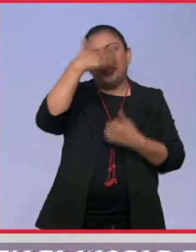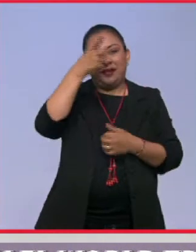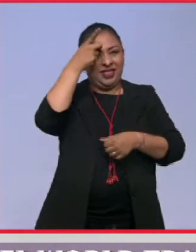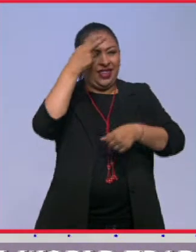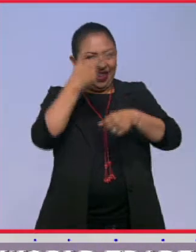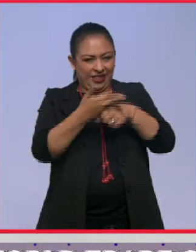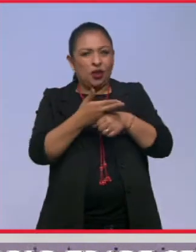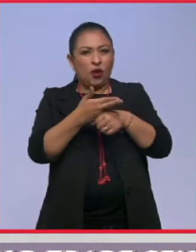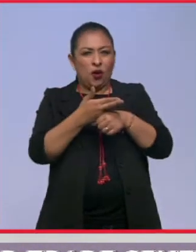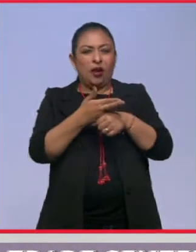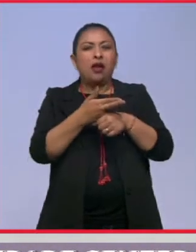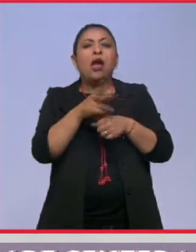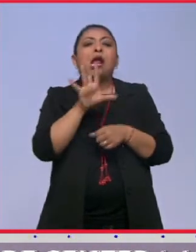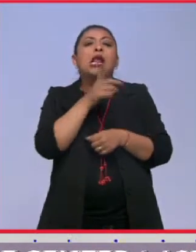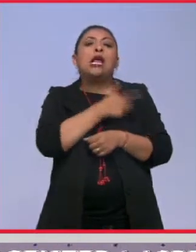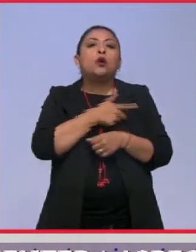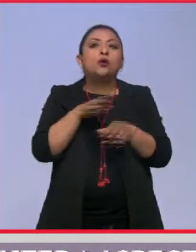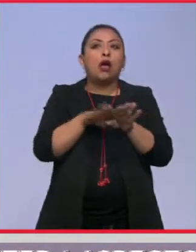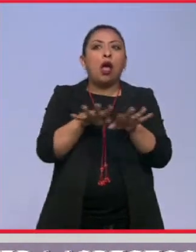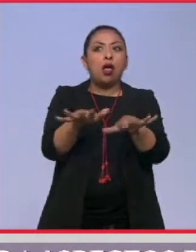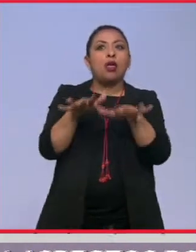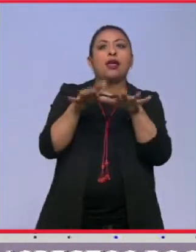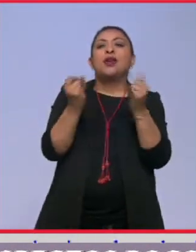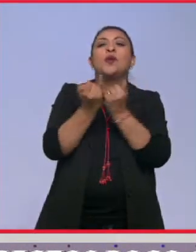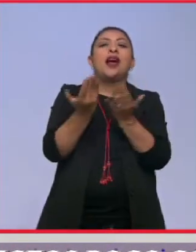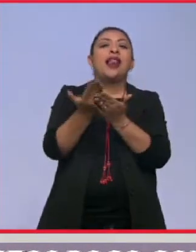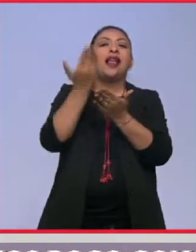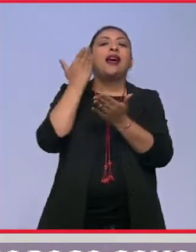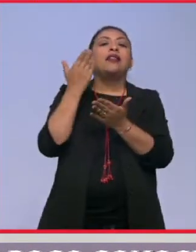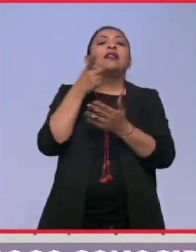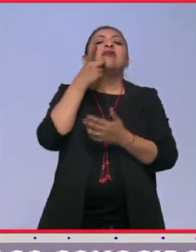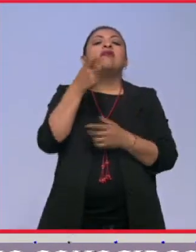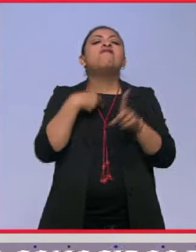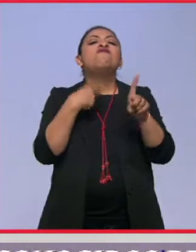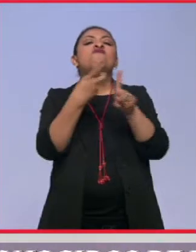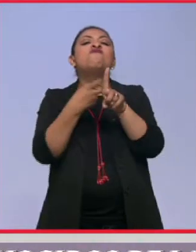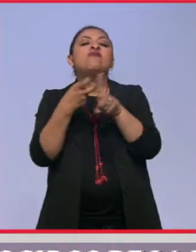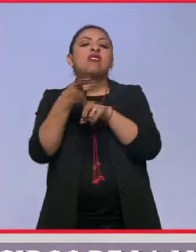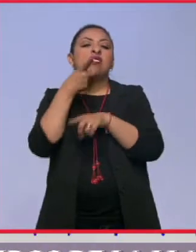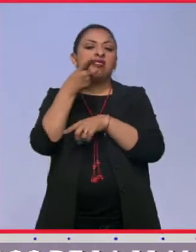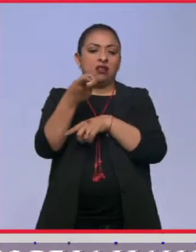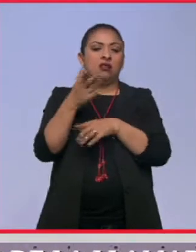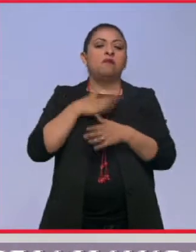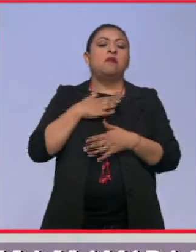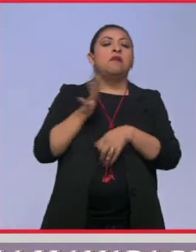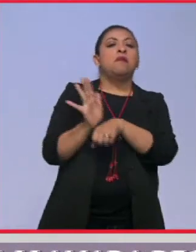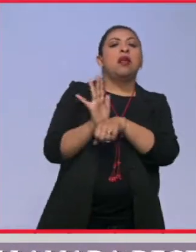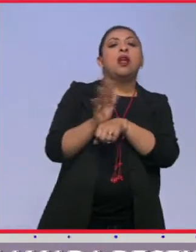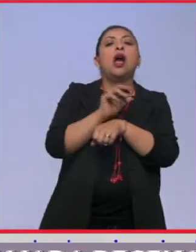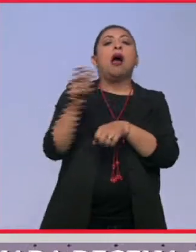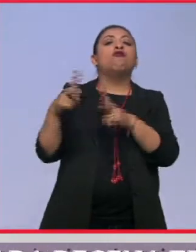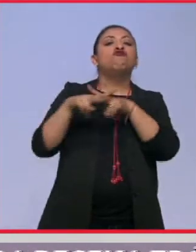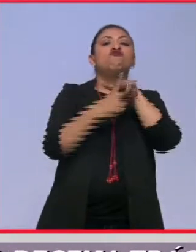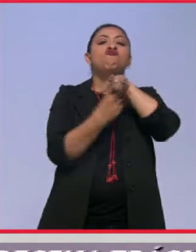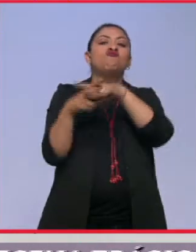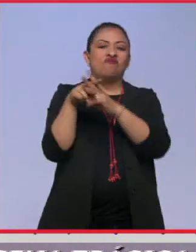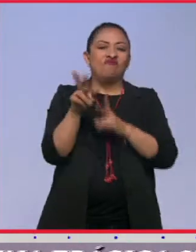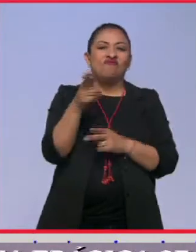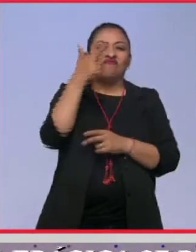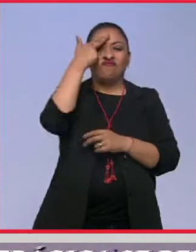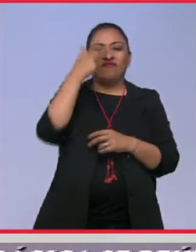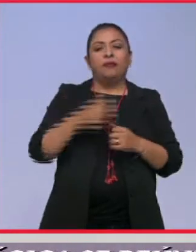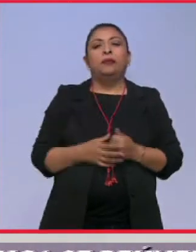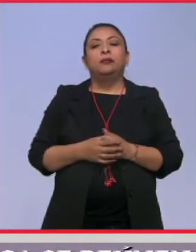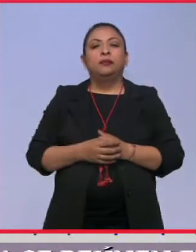director Uwe Boll le gusta llamar la atención, como aquella vez que retó a los críticos detractores de sus películas a una pelea de box.